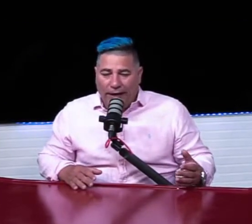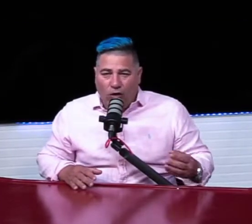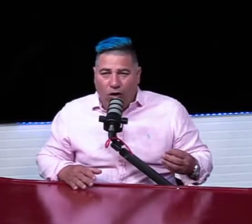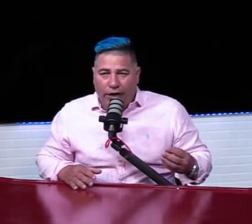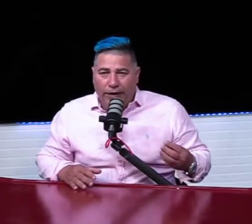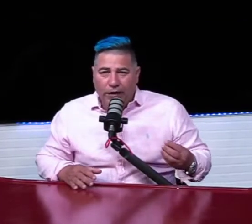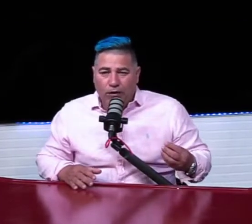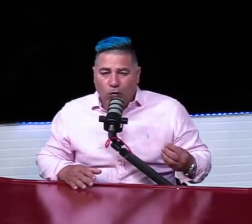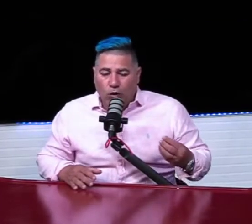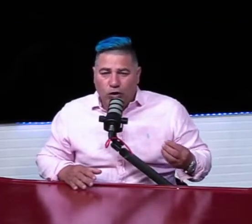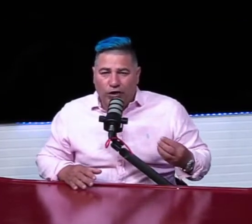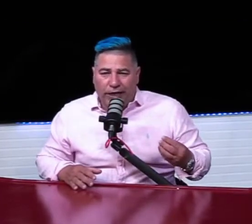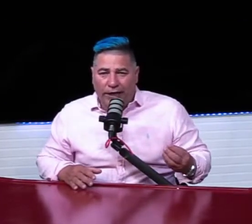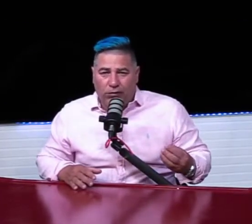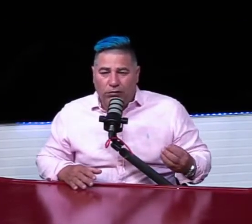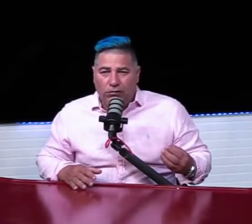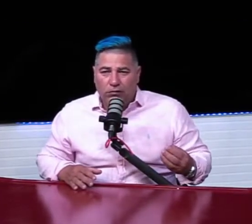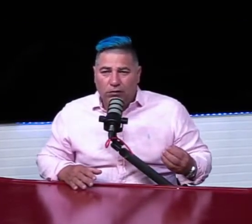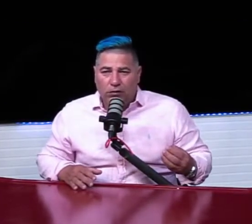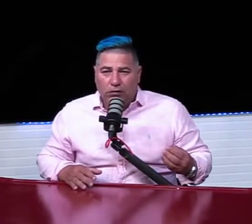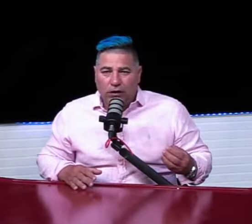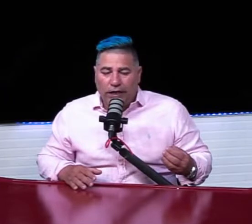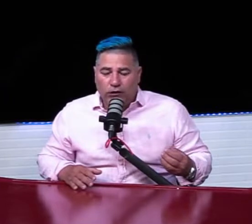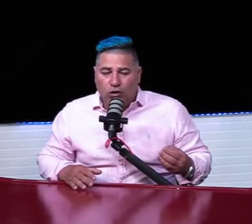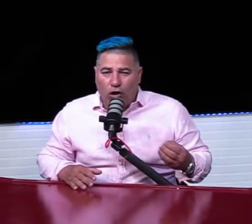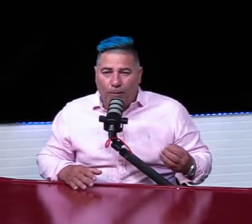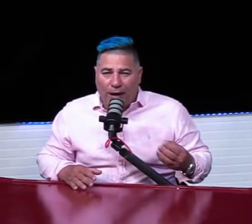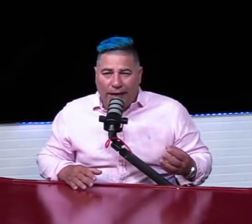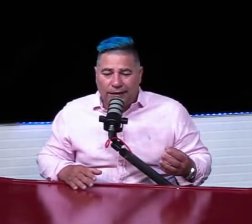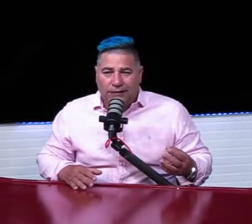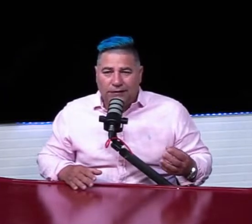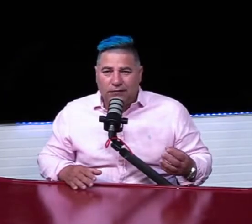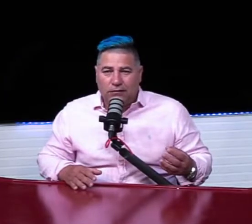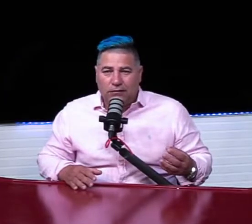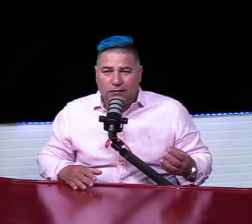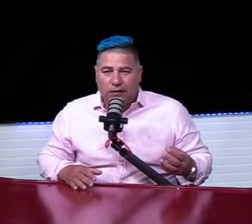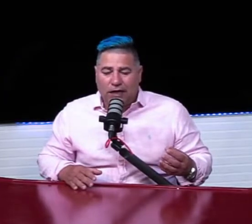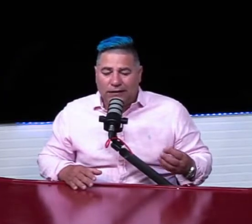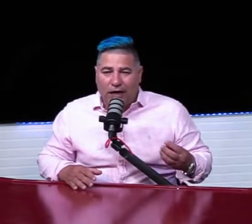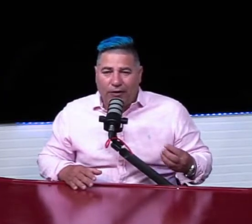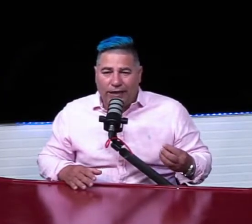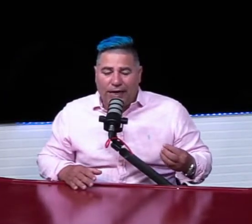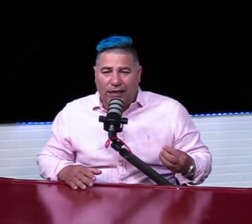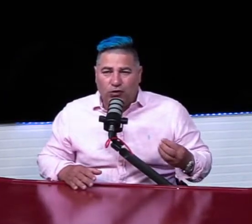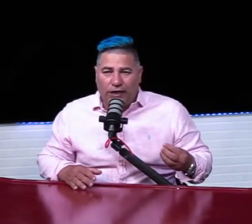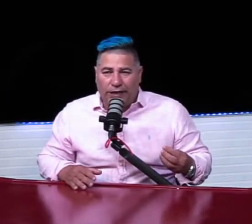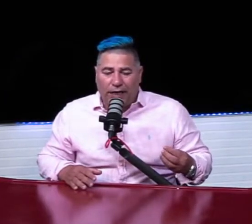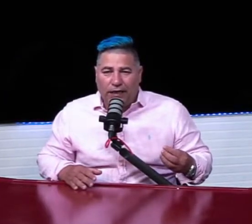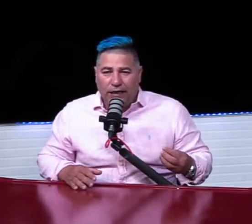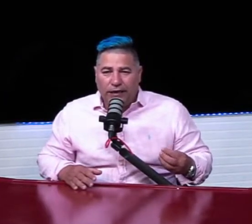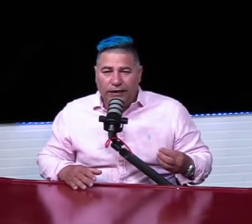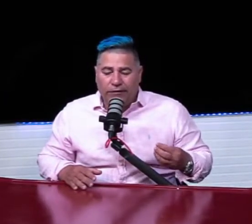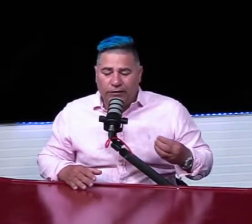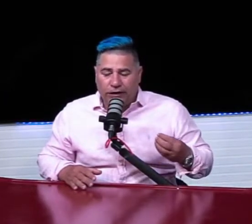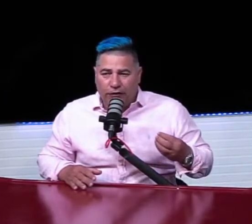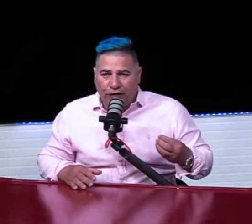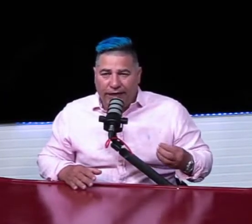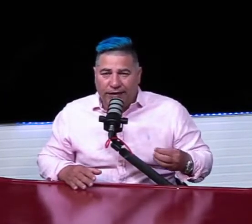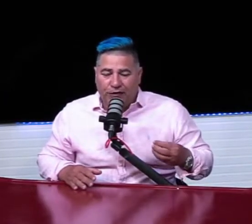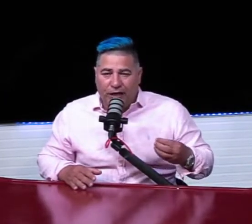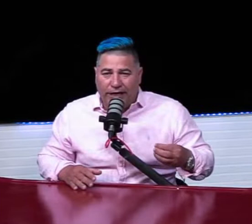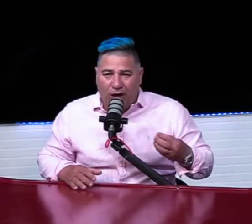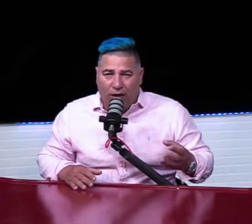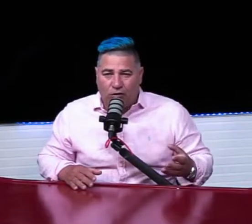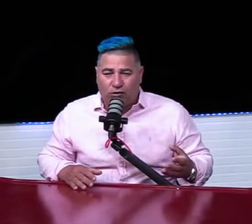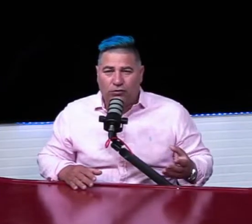Coupé coge mucho dinero en todo el país a través de la gasolina y de